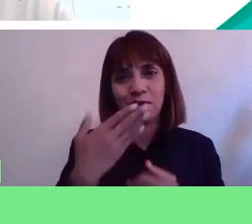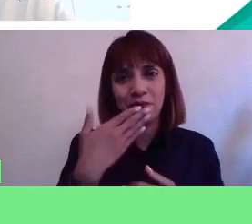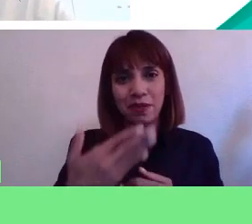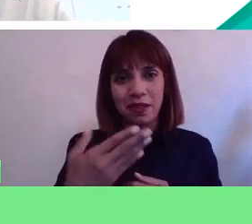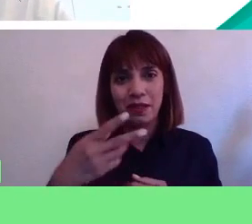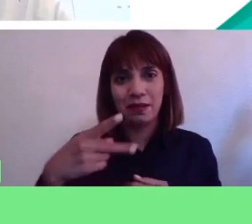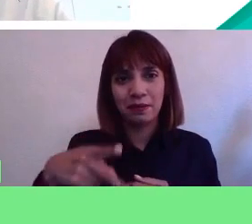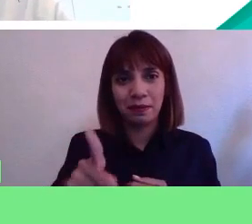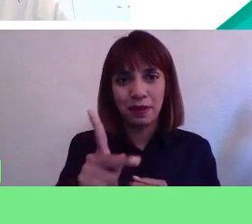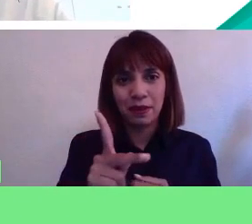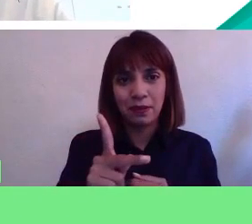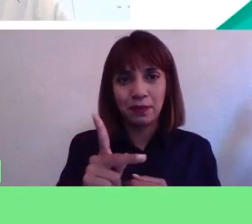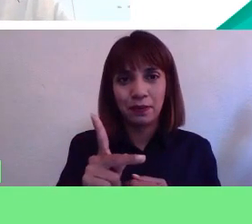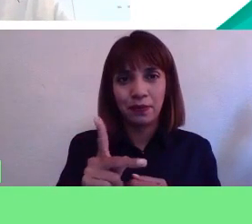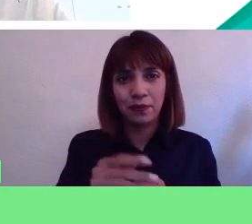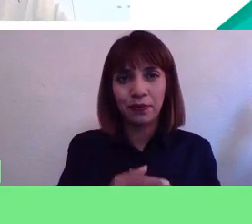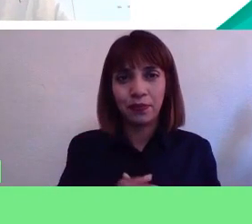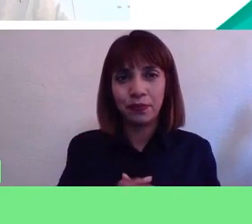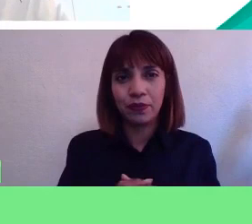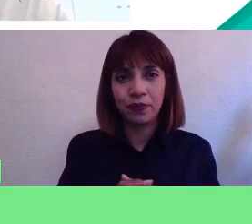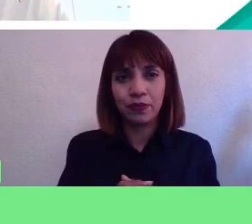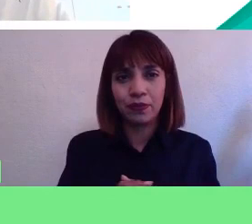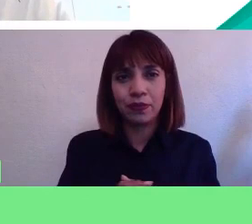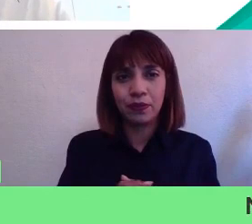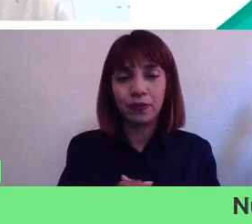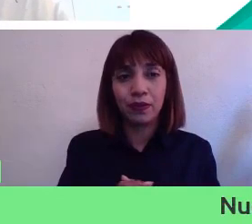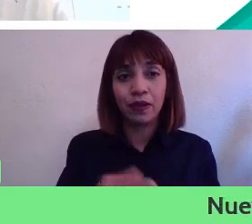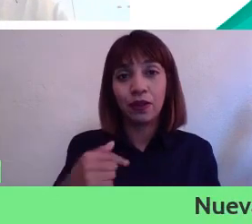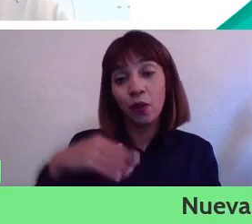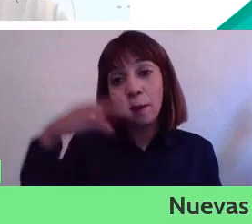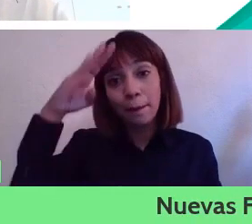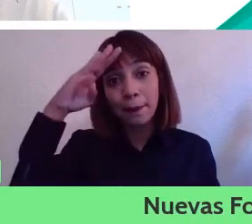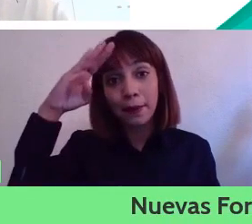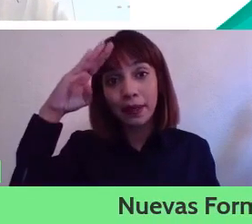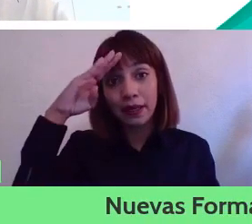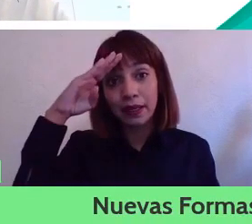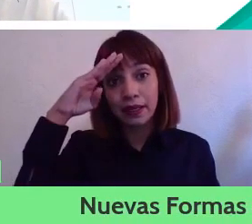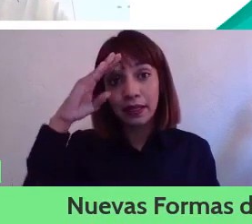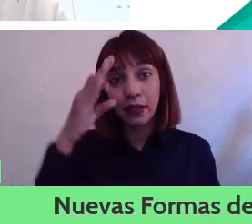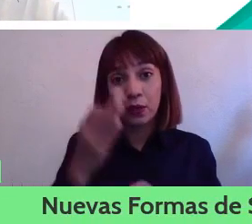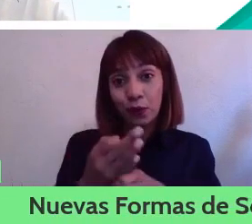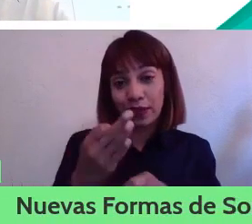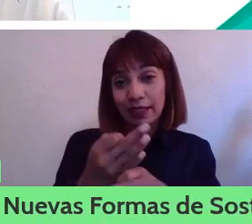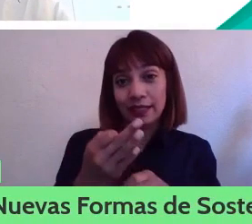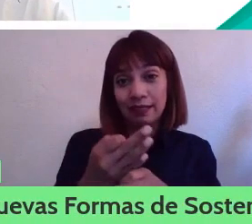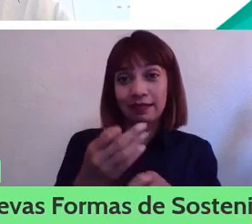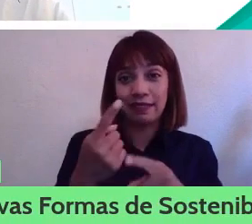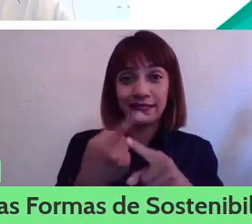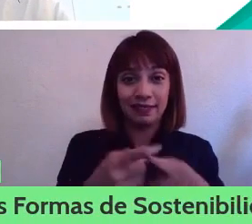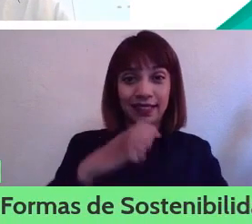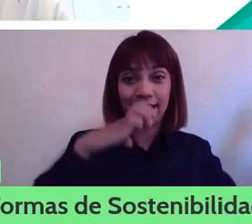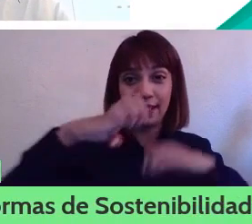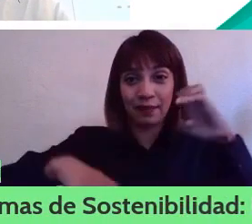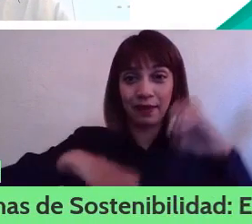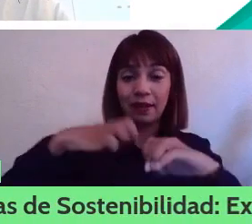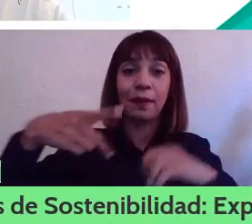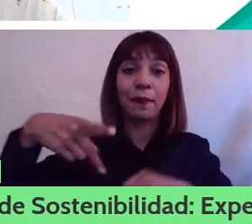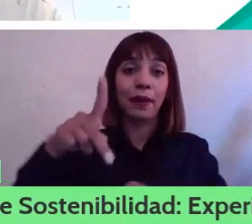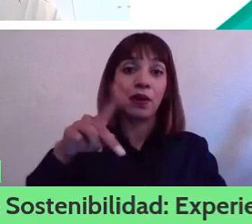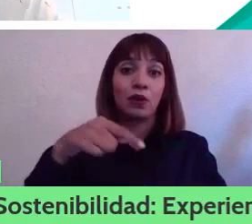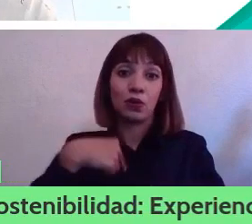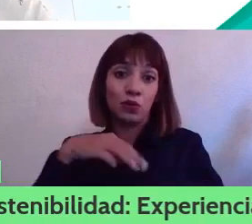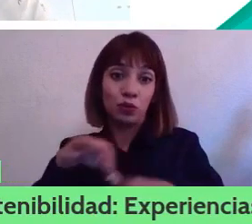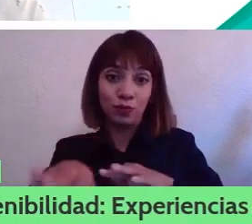normal, es algo habitual, ¿no? Entonces, yo diría que sí, aquí estamos dos organizaciones internacionales, pero yo trabajo todos los días